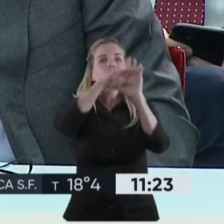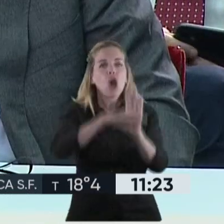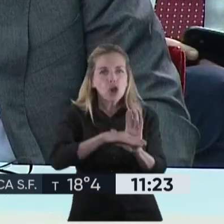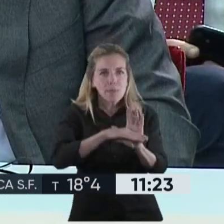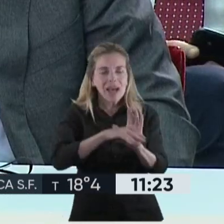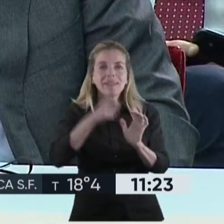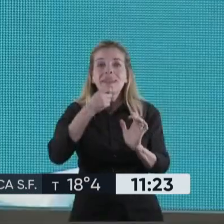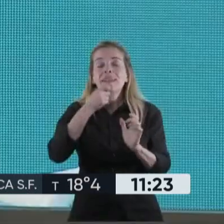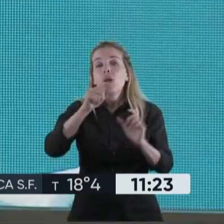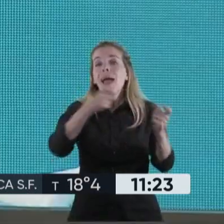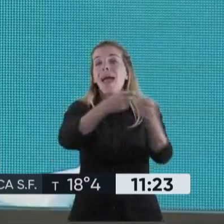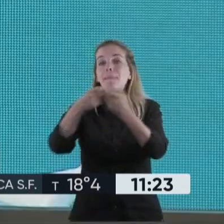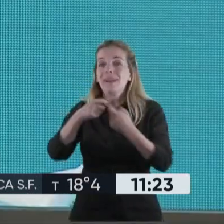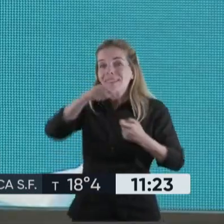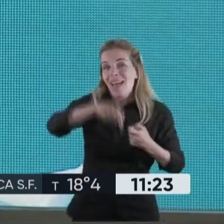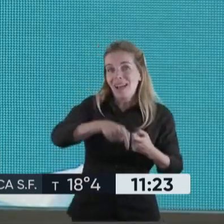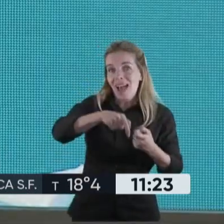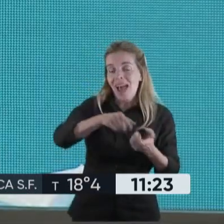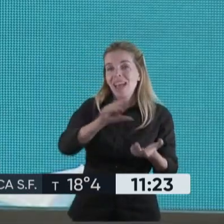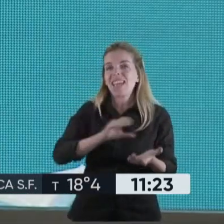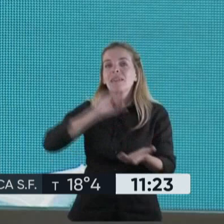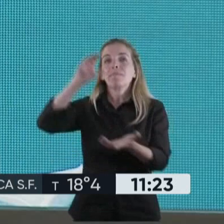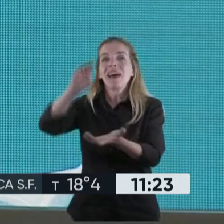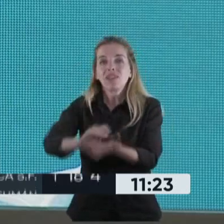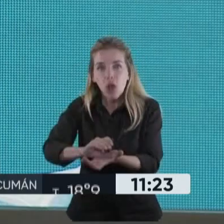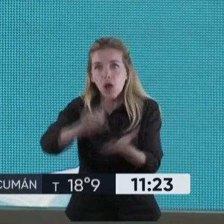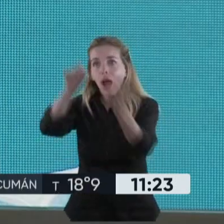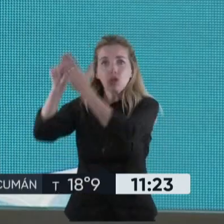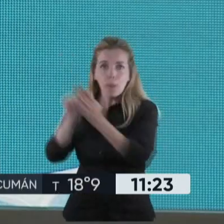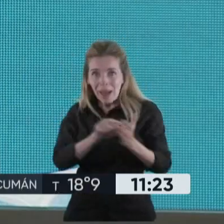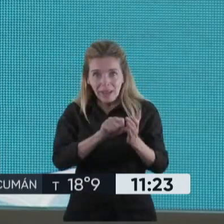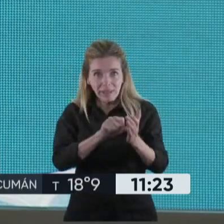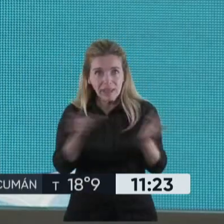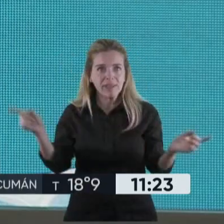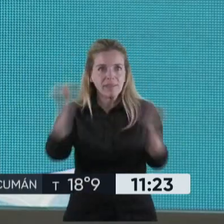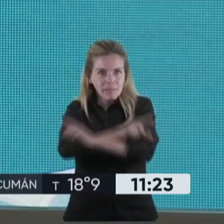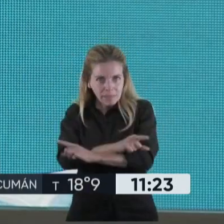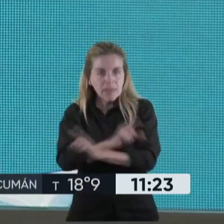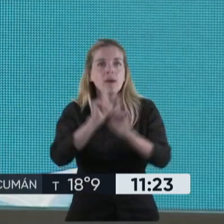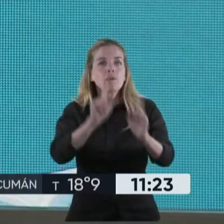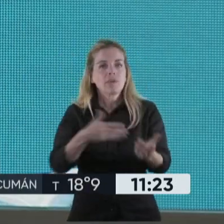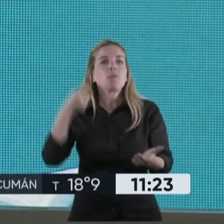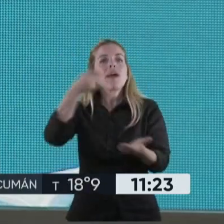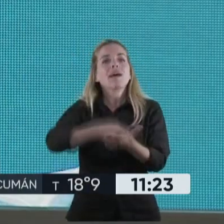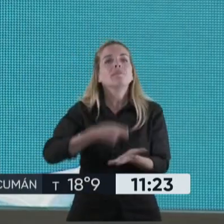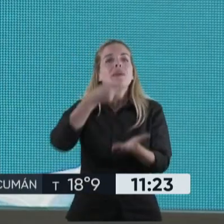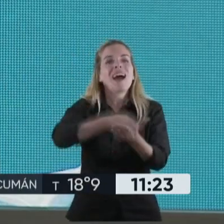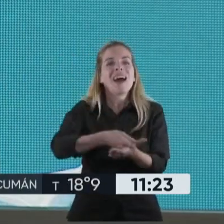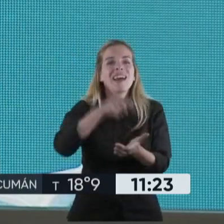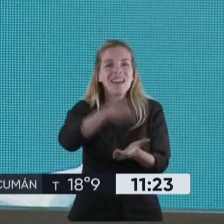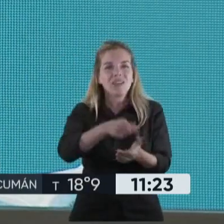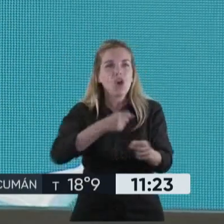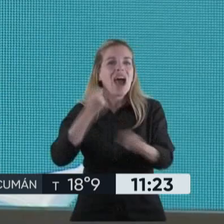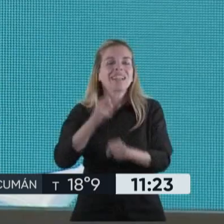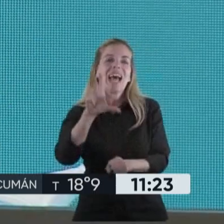inversión extranjera directa puedan utilizar el 30% de la inversión extranjera que ingresan para pagar hasta